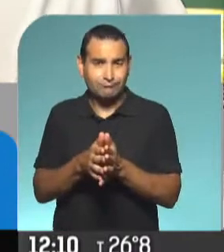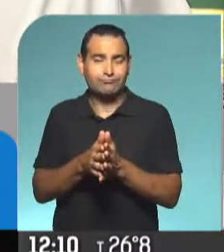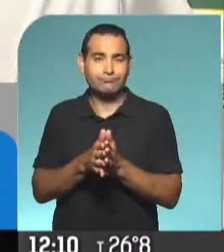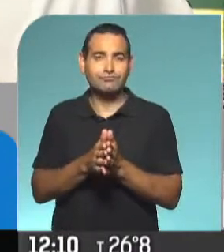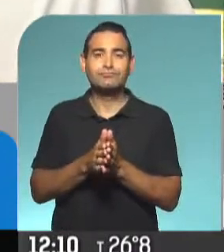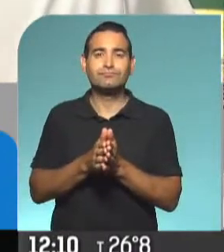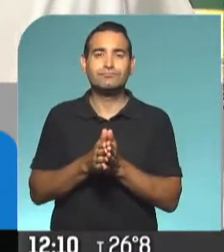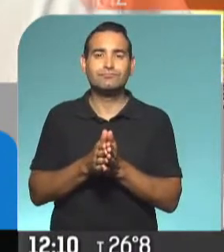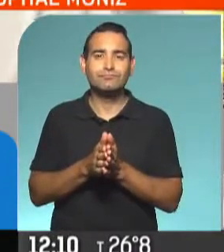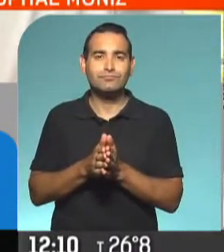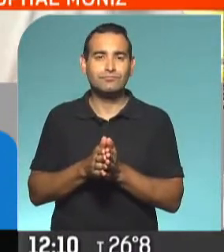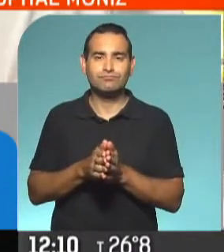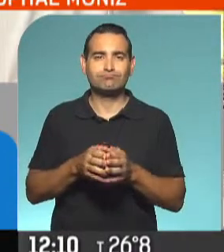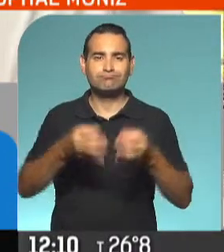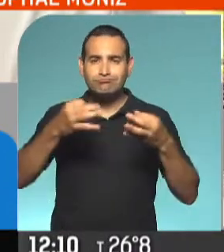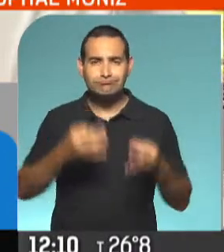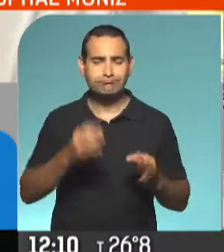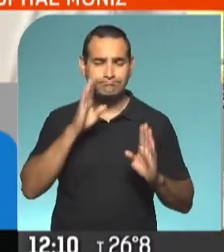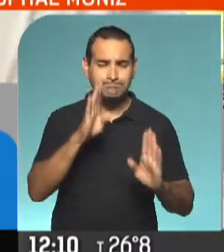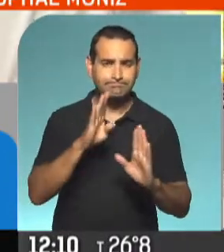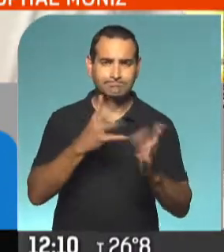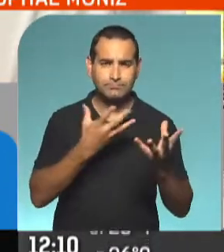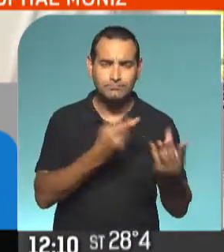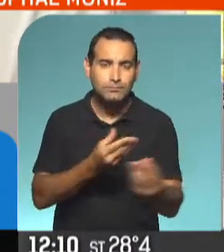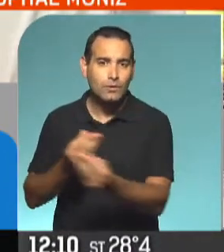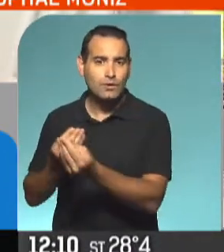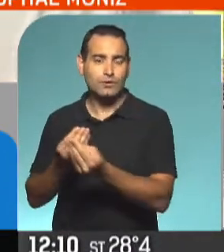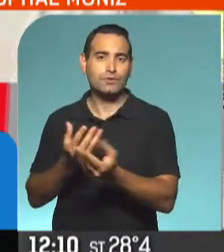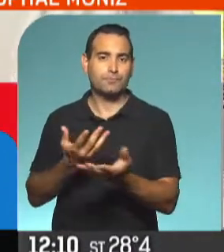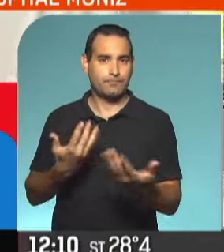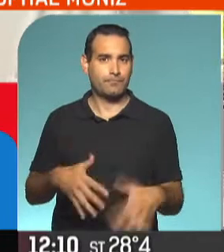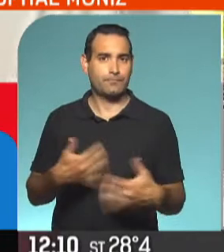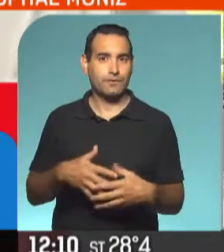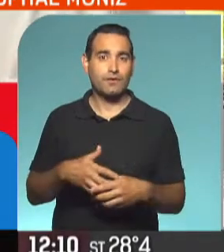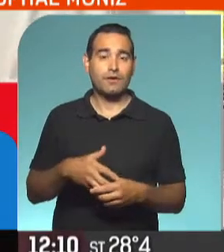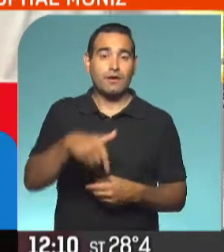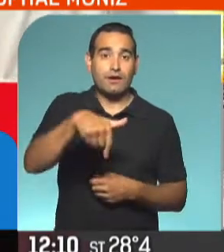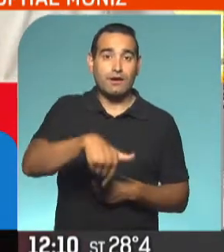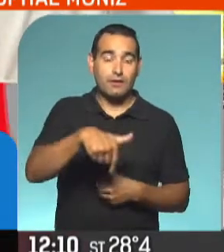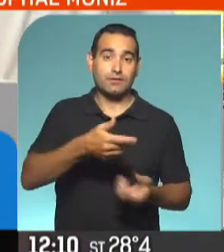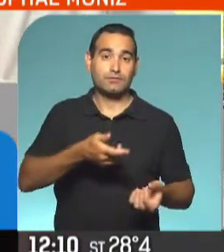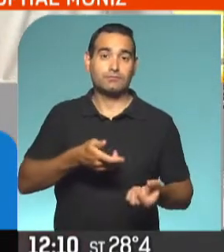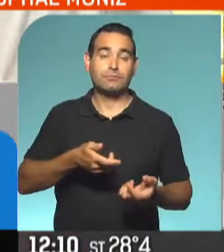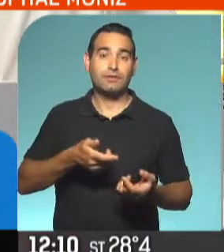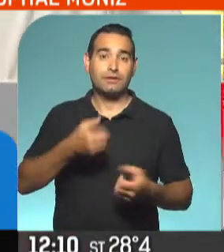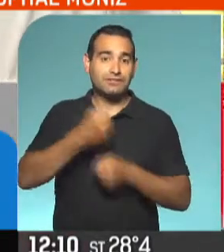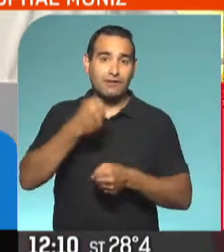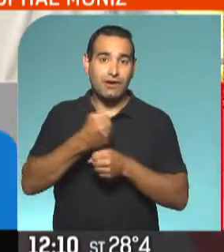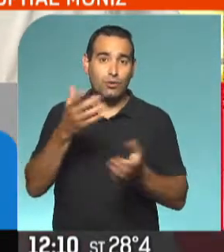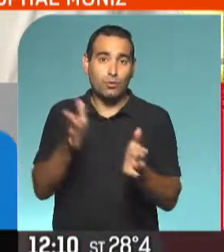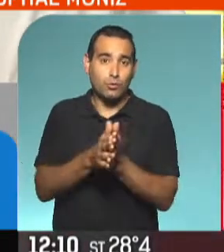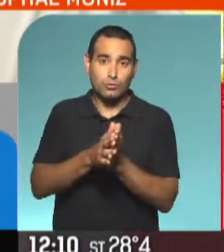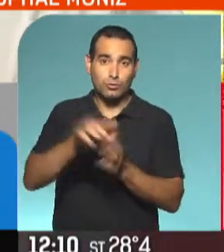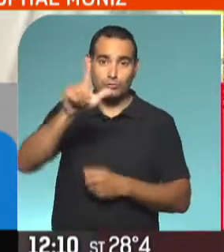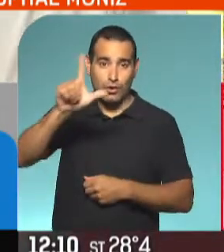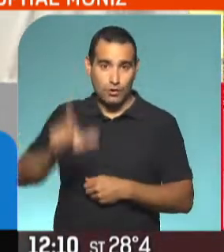unívocamente solidaria y respetuosa de lo que fue una verticalidad inicialmente para poder trabajar, dar una respuesta